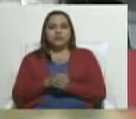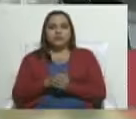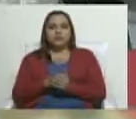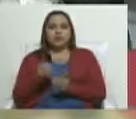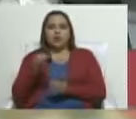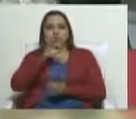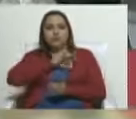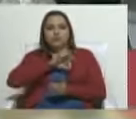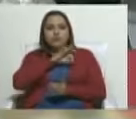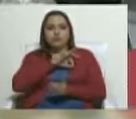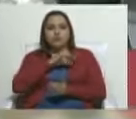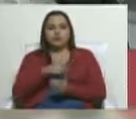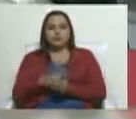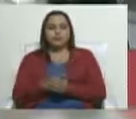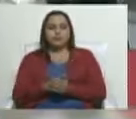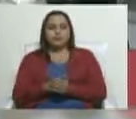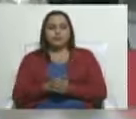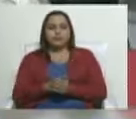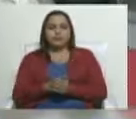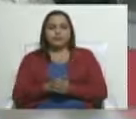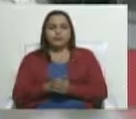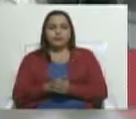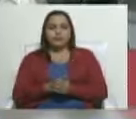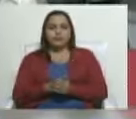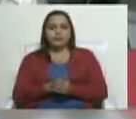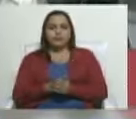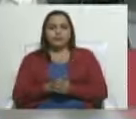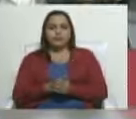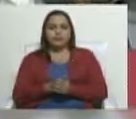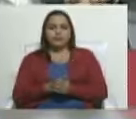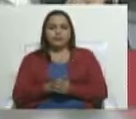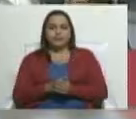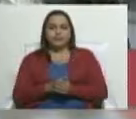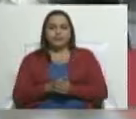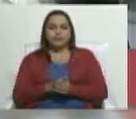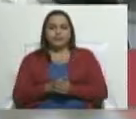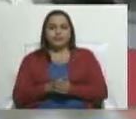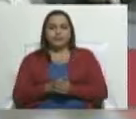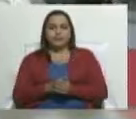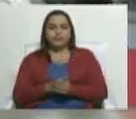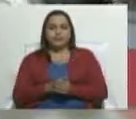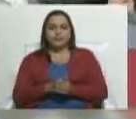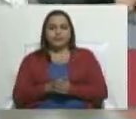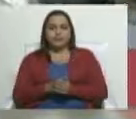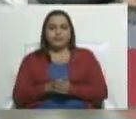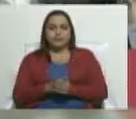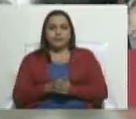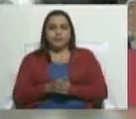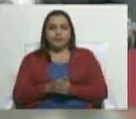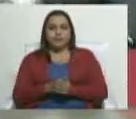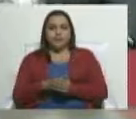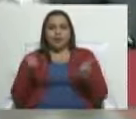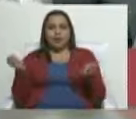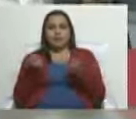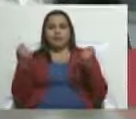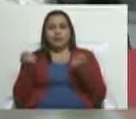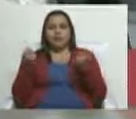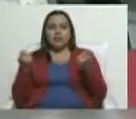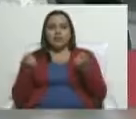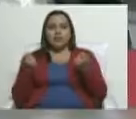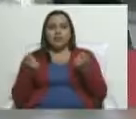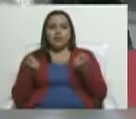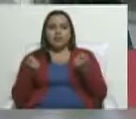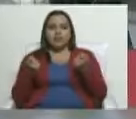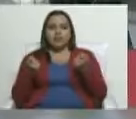sociedades white, o sea, white anglosajón, and protestant, o sea, protestantes, anglicanos, calvinistas, entonces